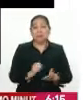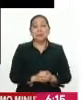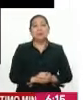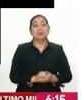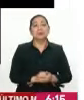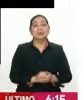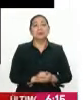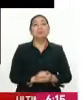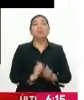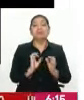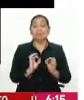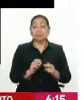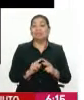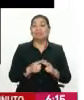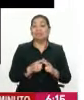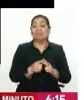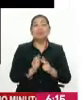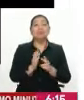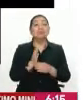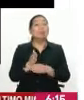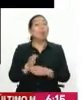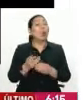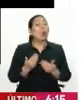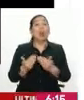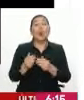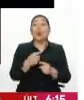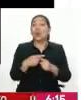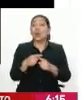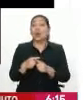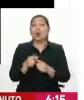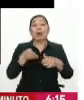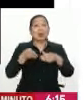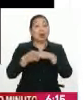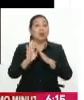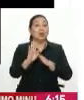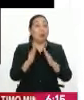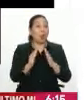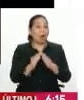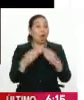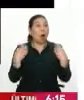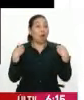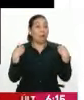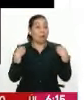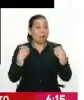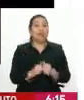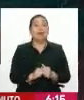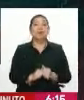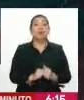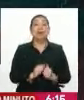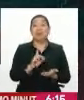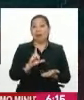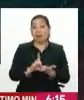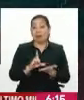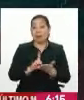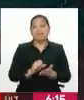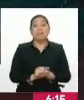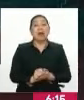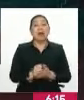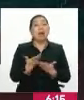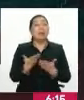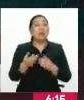Ministerio Público entonces inicia operativo simultáneo de allanamiento de las oficinas y de las residencias en Lima y